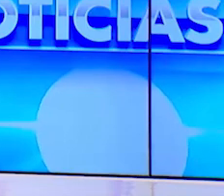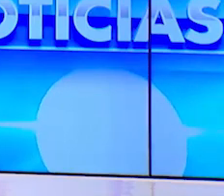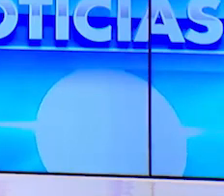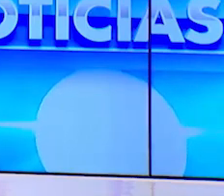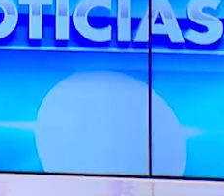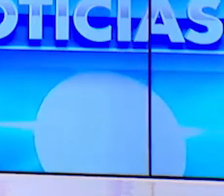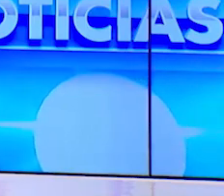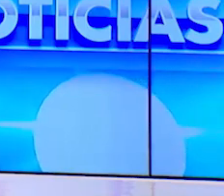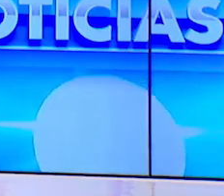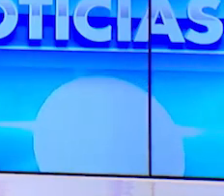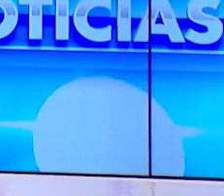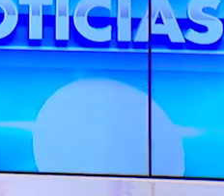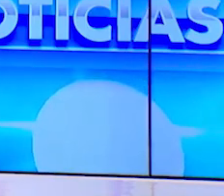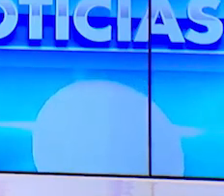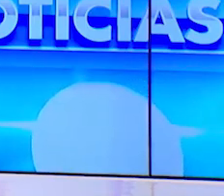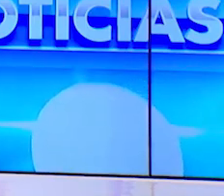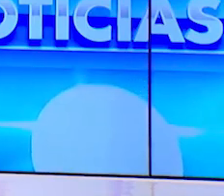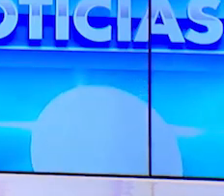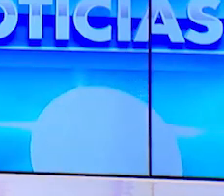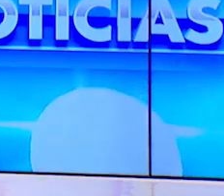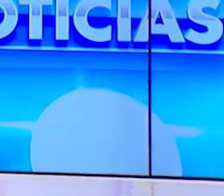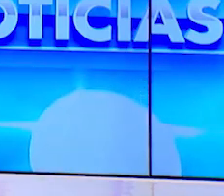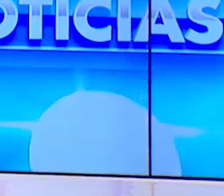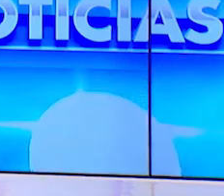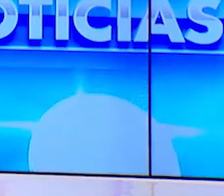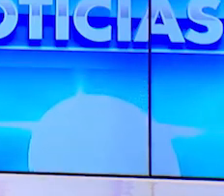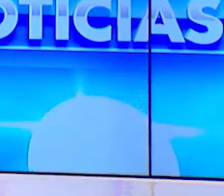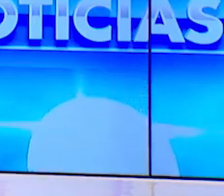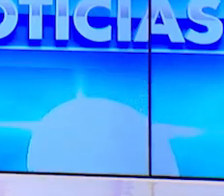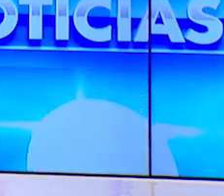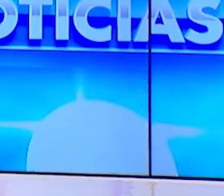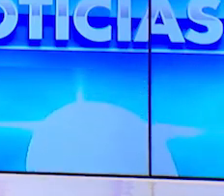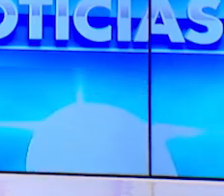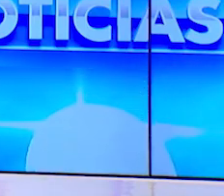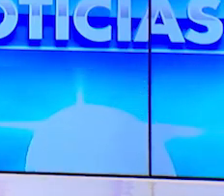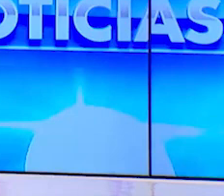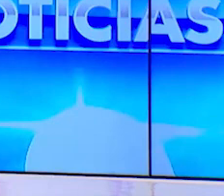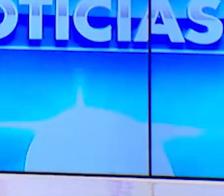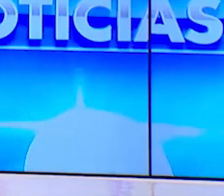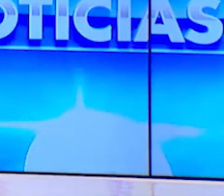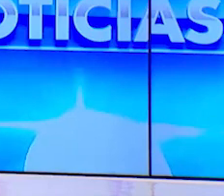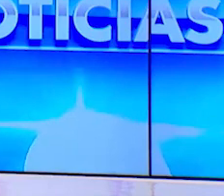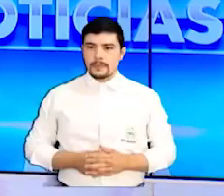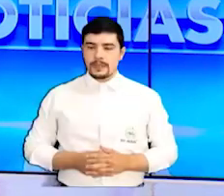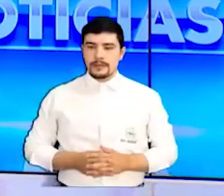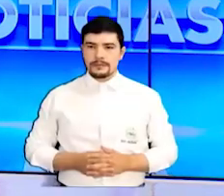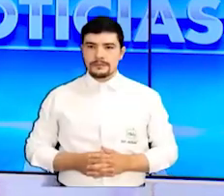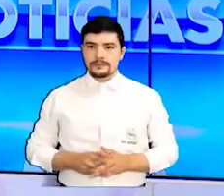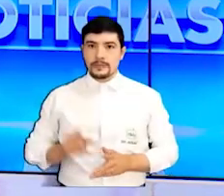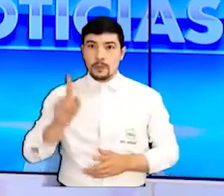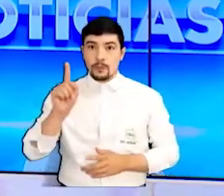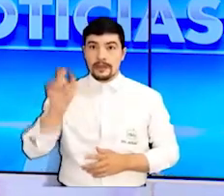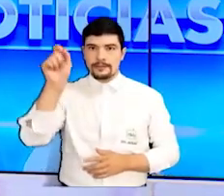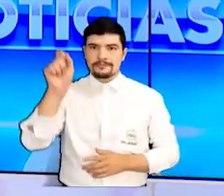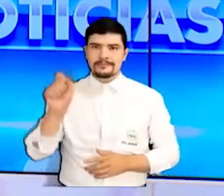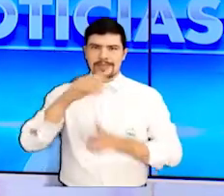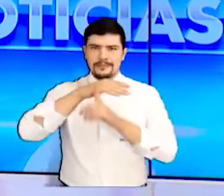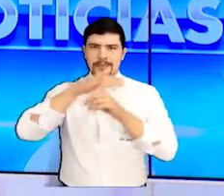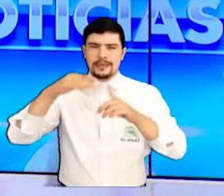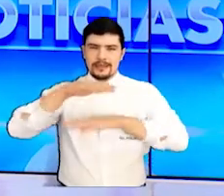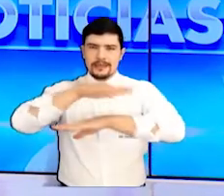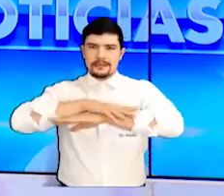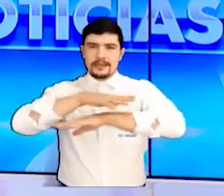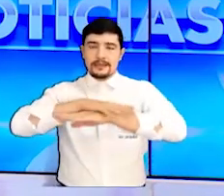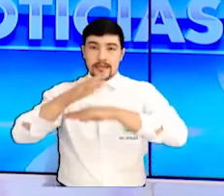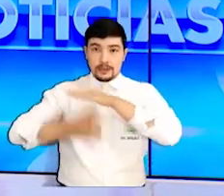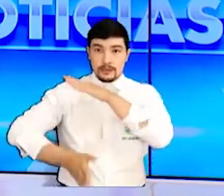Continuamos desarrollando la información que les contábamos hace algunos minutos en nuestra última hora. Son videos que nos hacen llegar los televidentes a través de